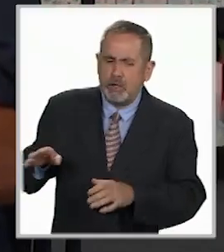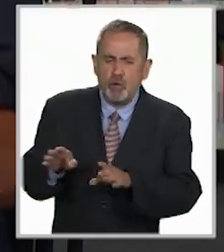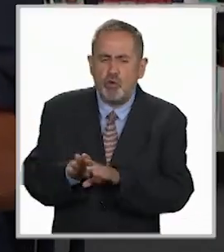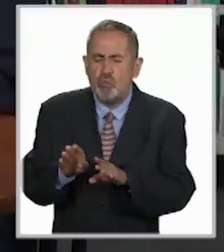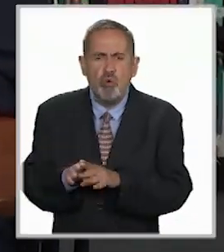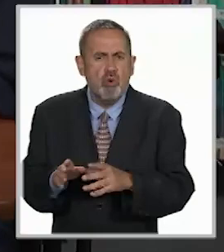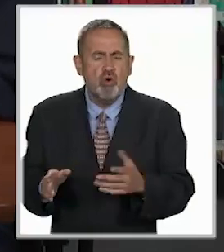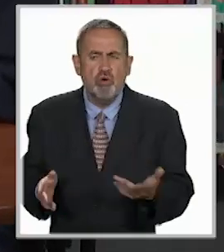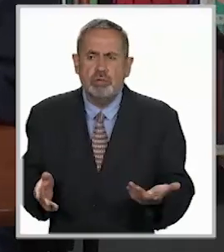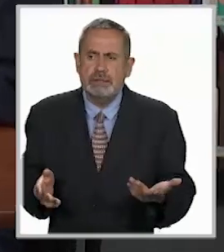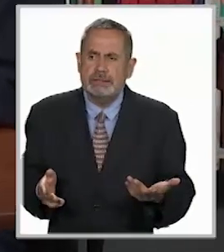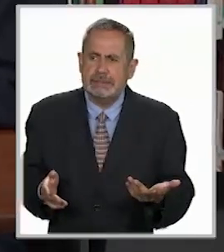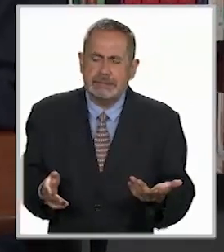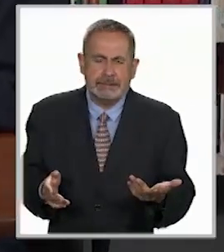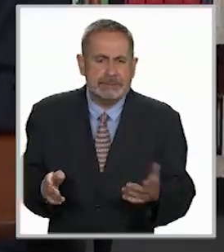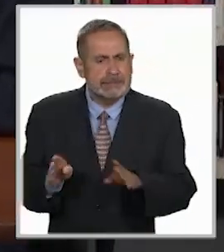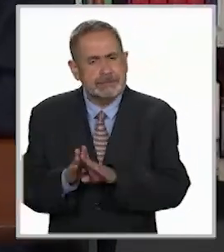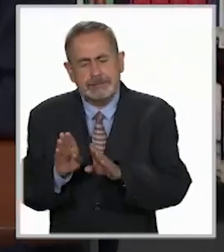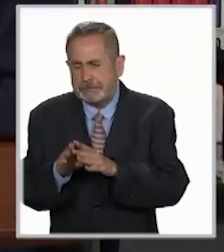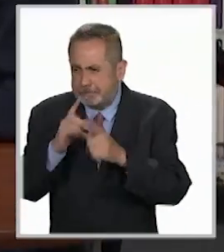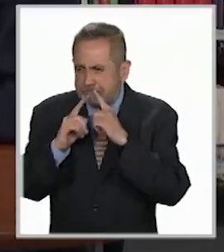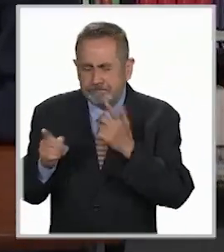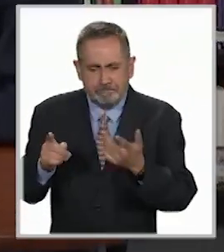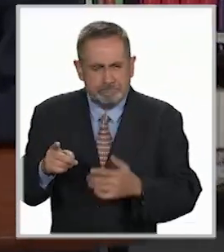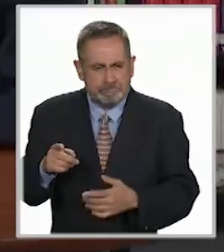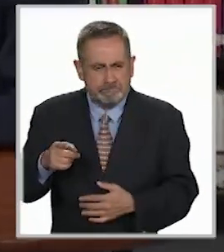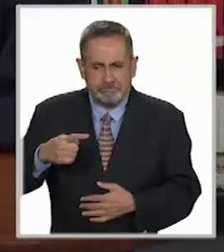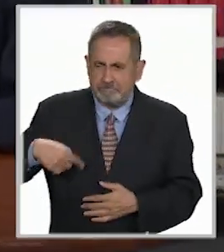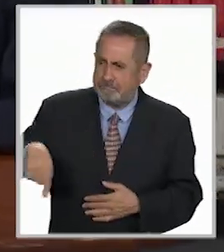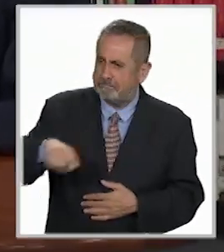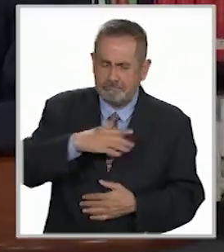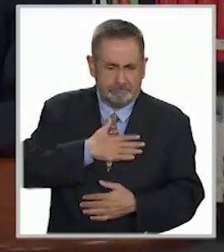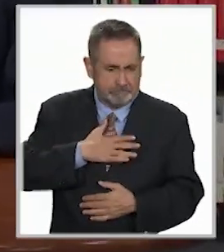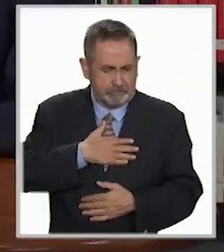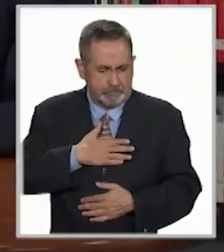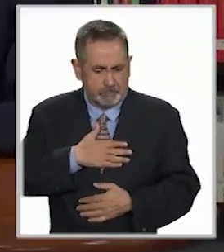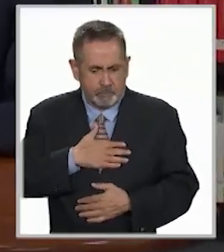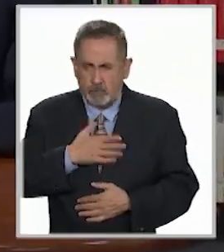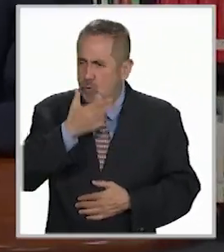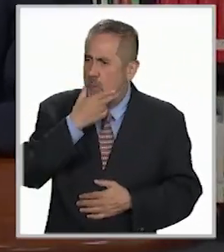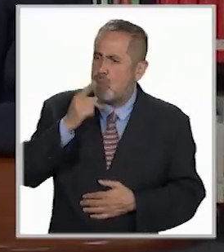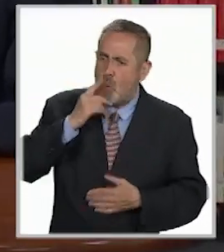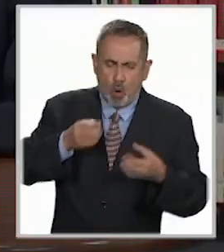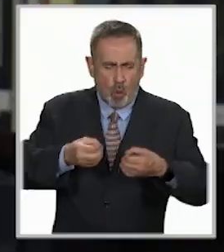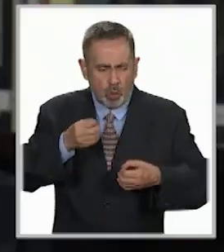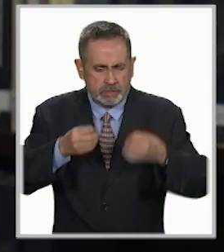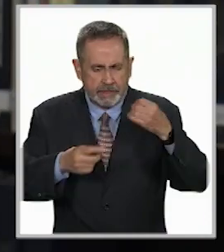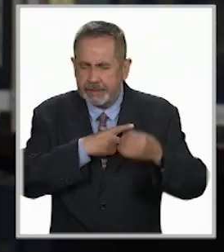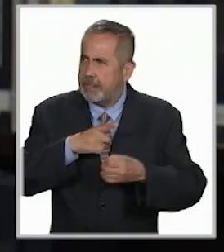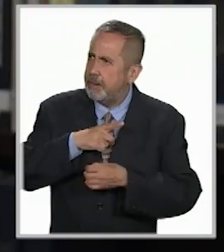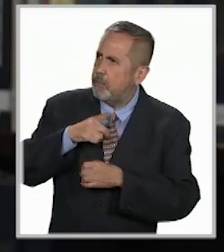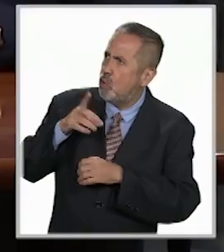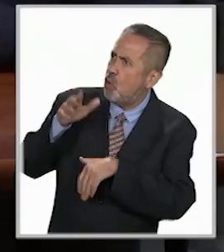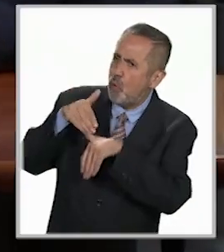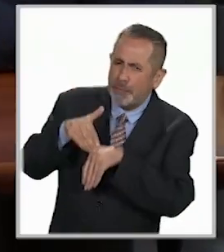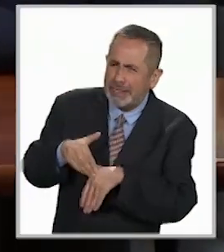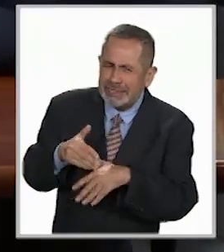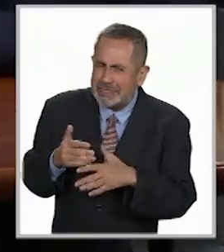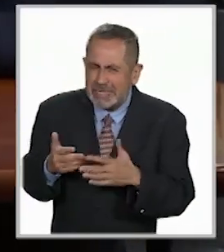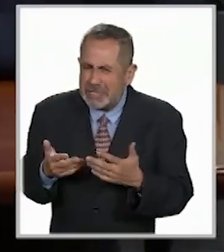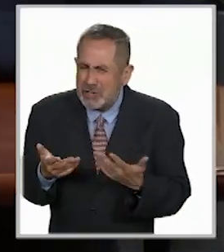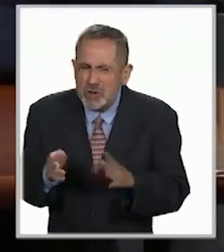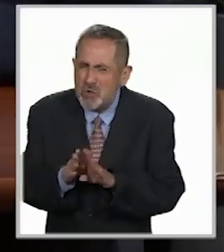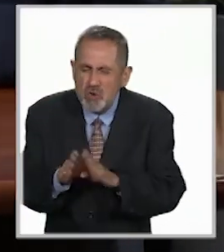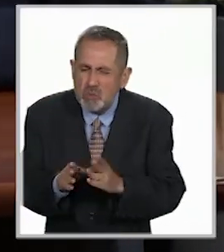esto influye o cómo tendría que ser adoptado por los y las juzgadoras en este país? Claro.